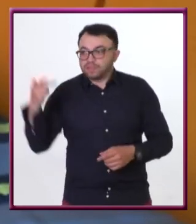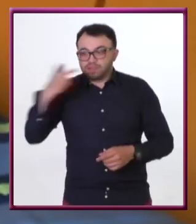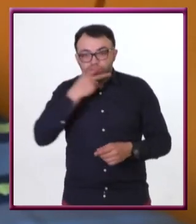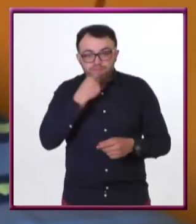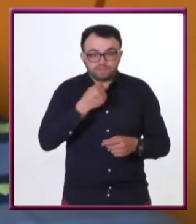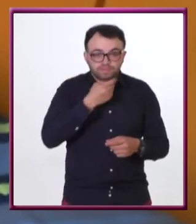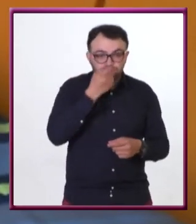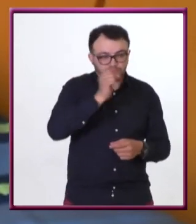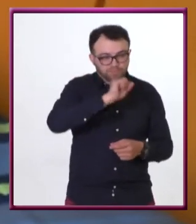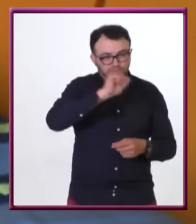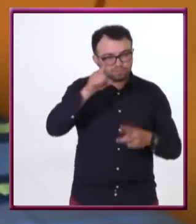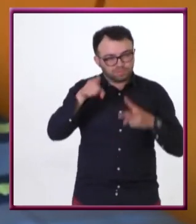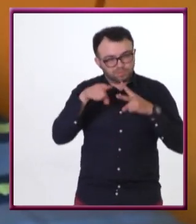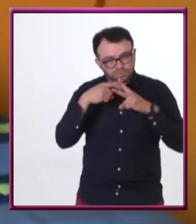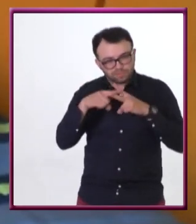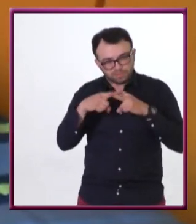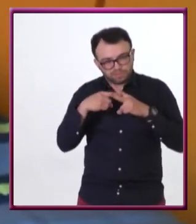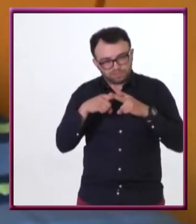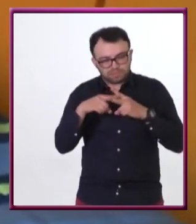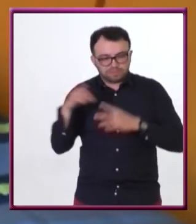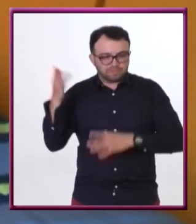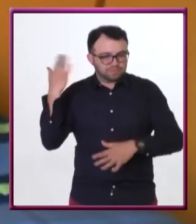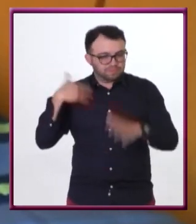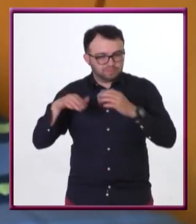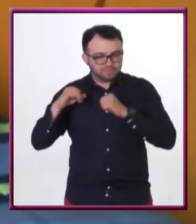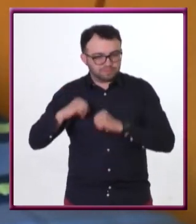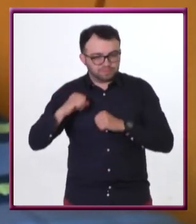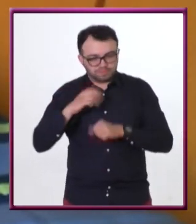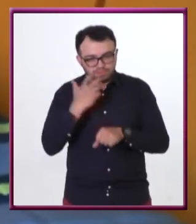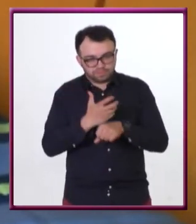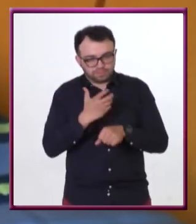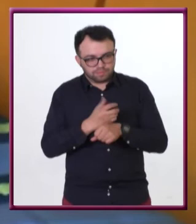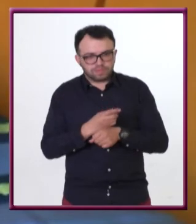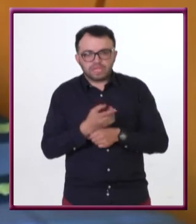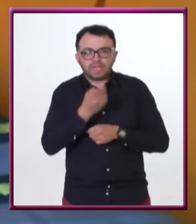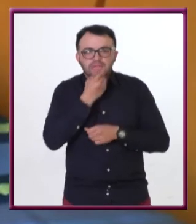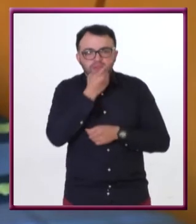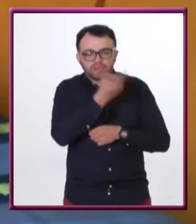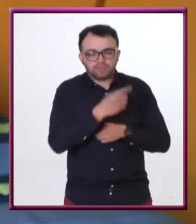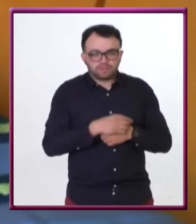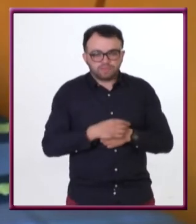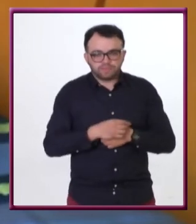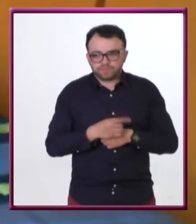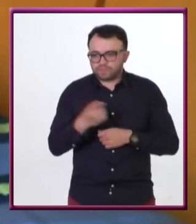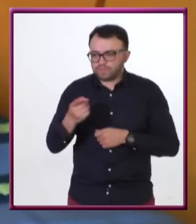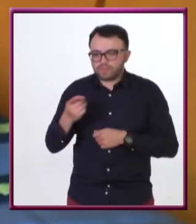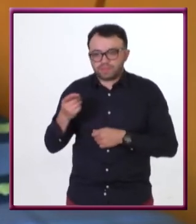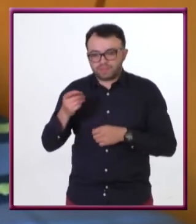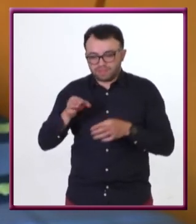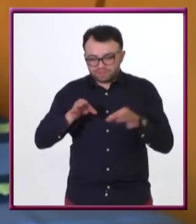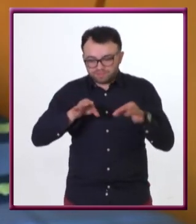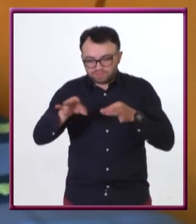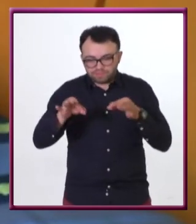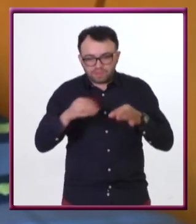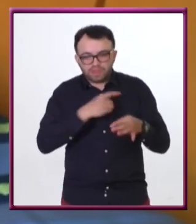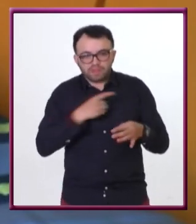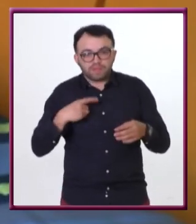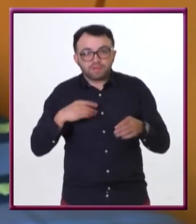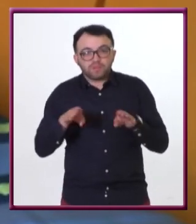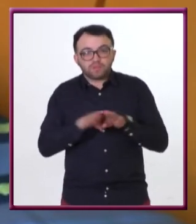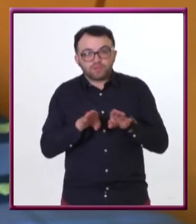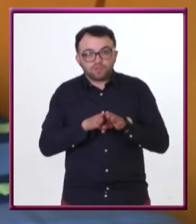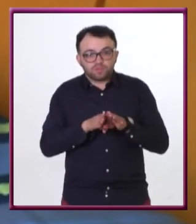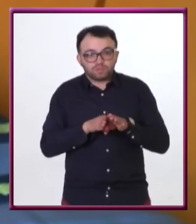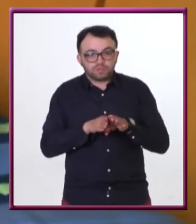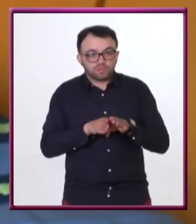informática realmente, uno de los grandes talentos en Estados Unidos, calculó una vez que el ajedrez debe ser, la cantidad